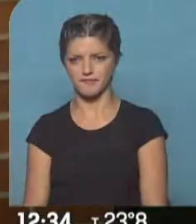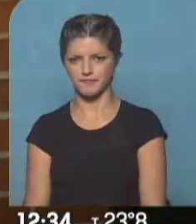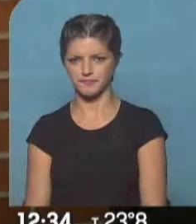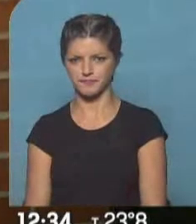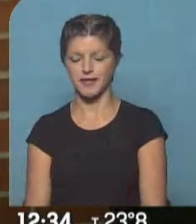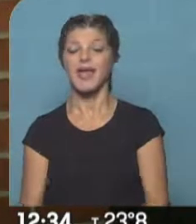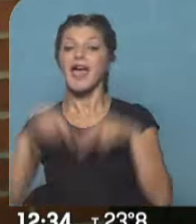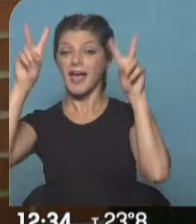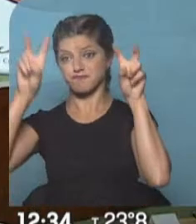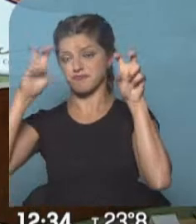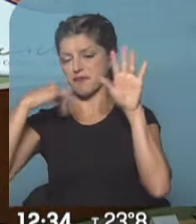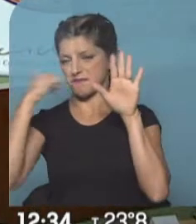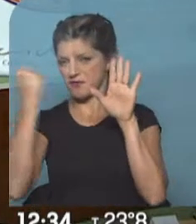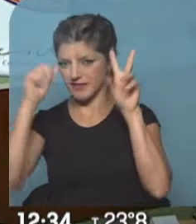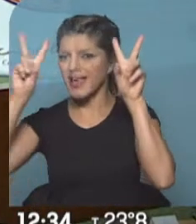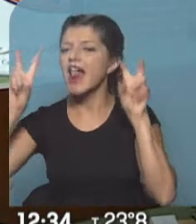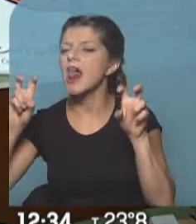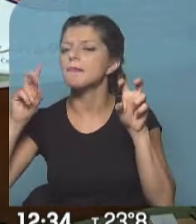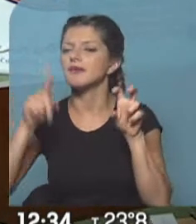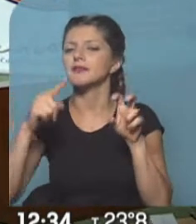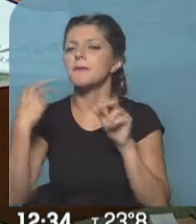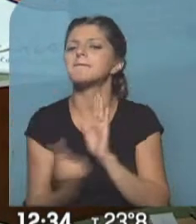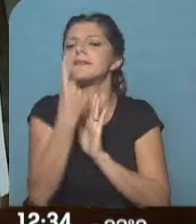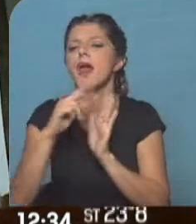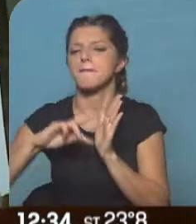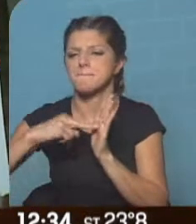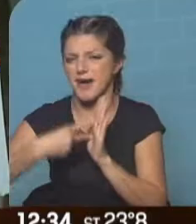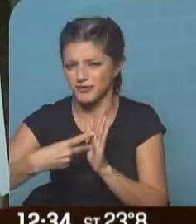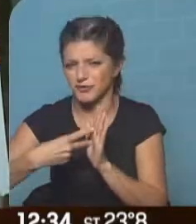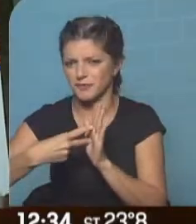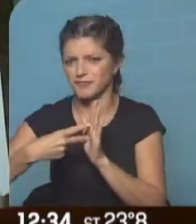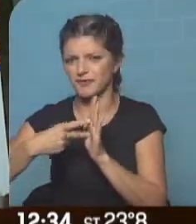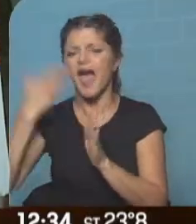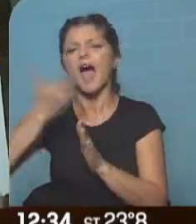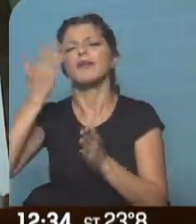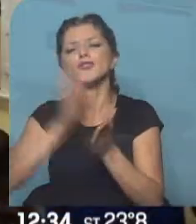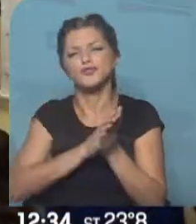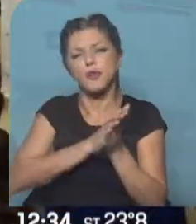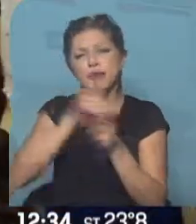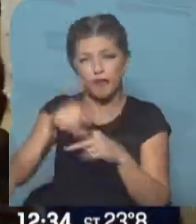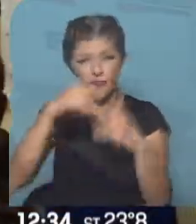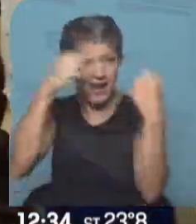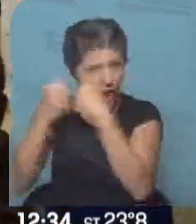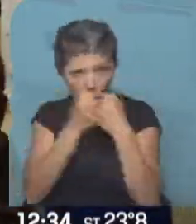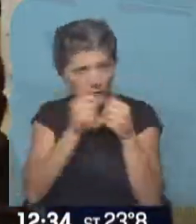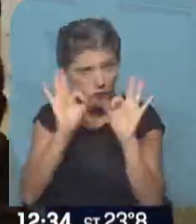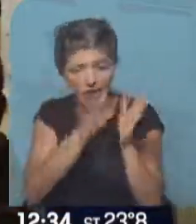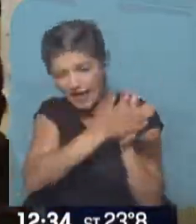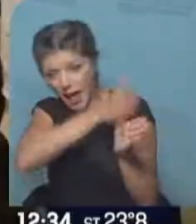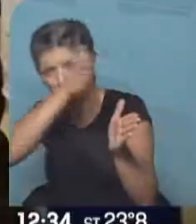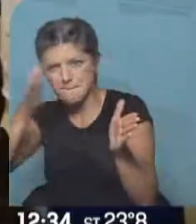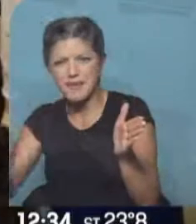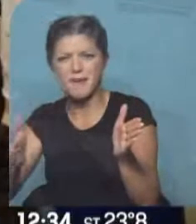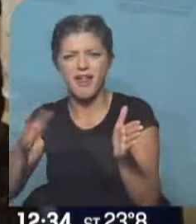lema principal será «Demos el primer paso», en referencia a esta etapa del post-conflicto en el país sudamericano y